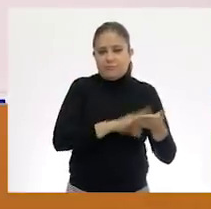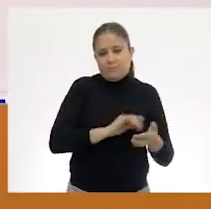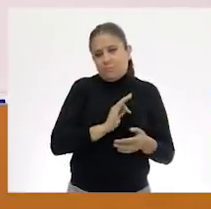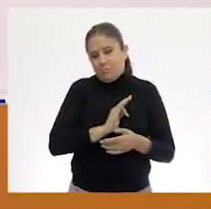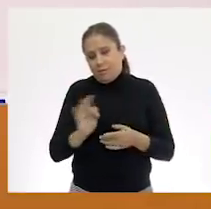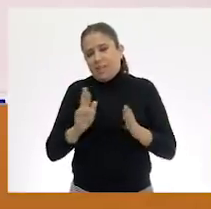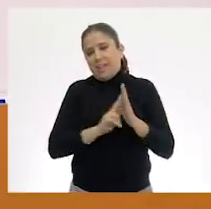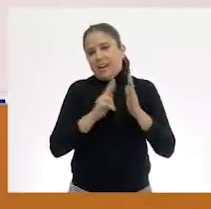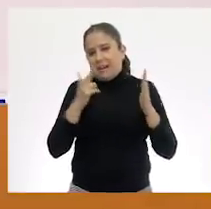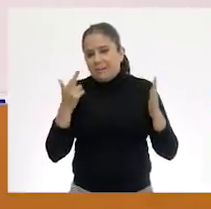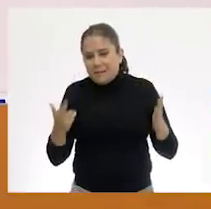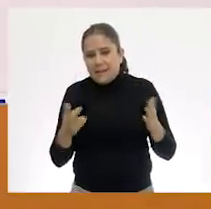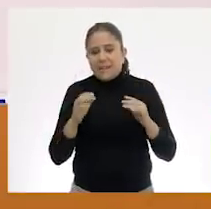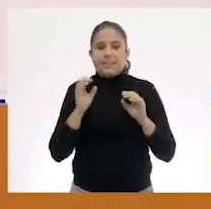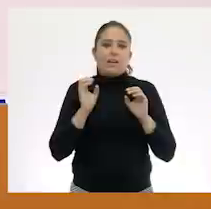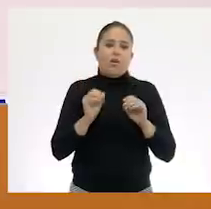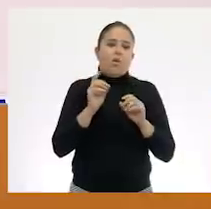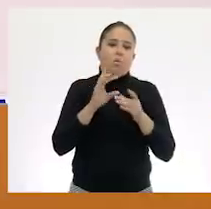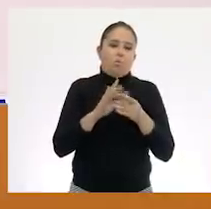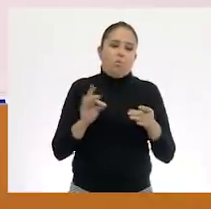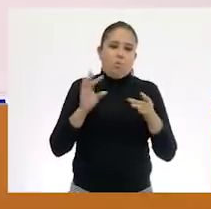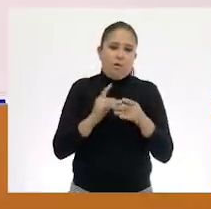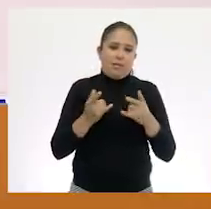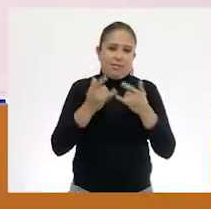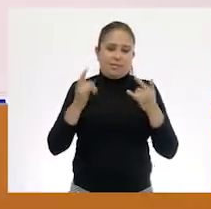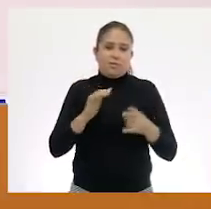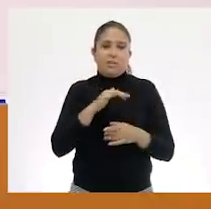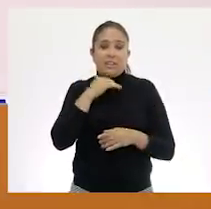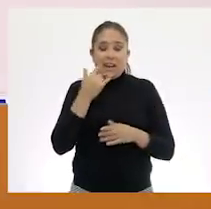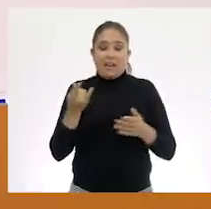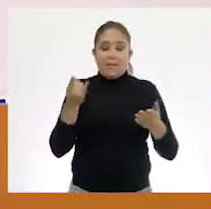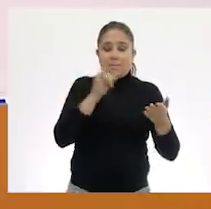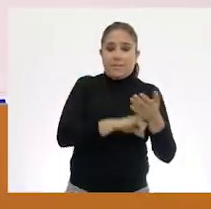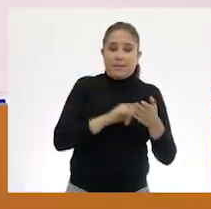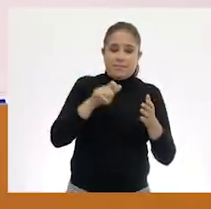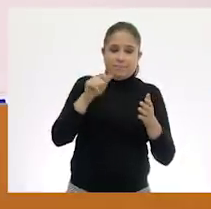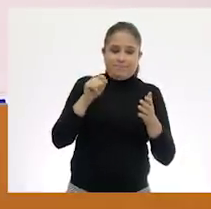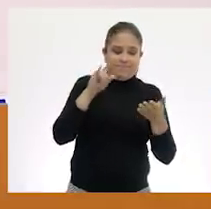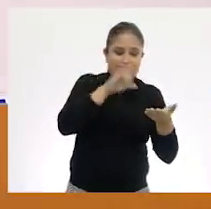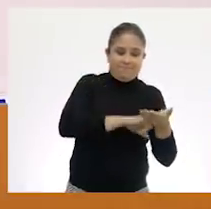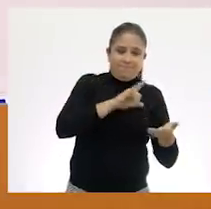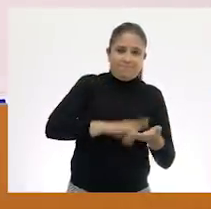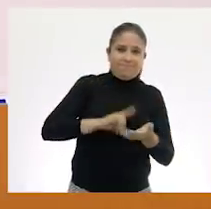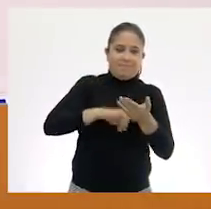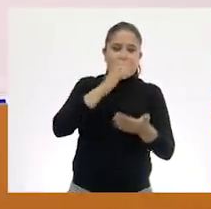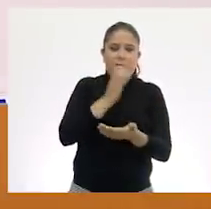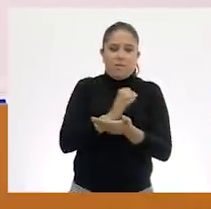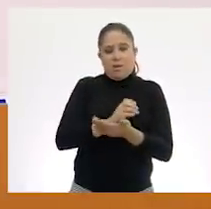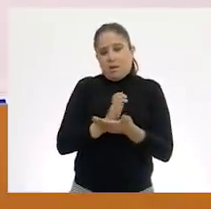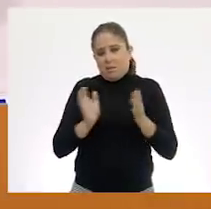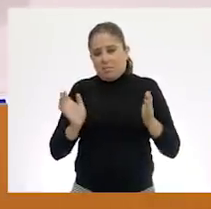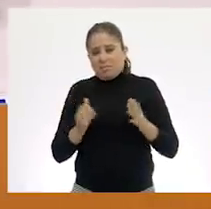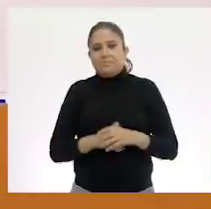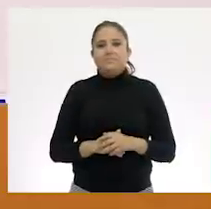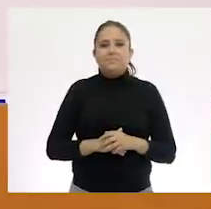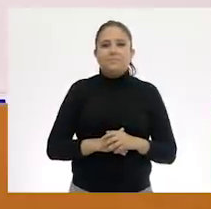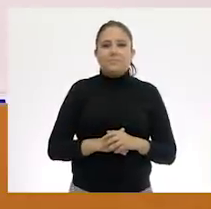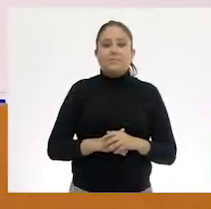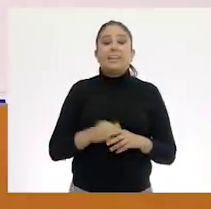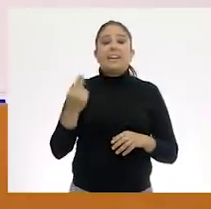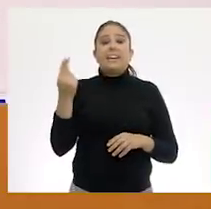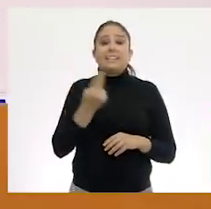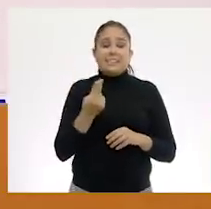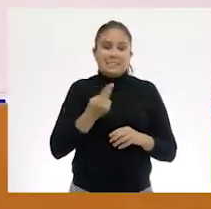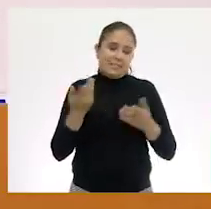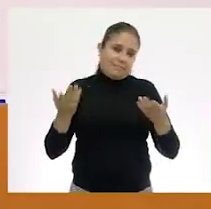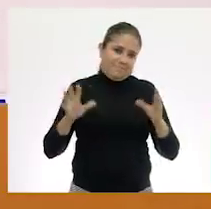alguna revista o de algún cuento que querramos pegar justamente en nuestro cuaderno o en otro lugar. ¿Y qué vamos a